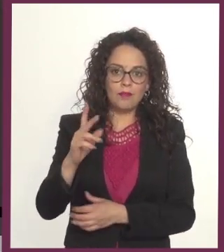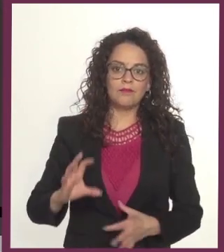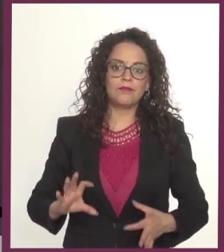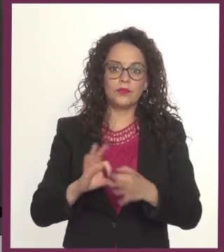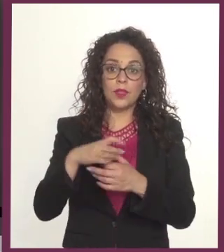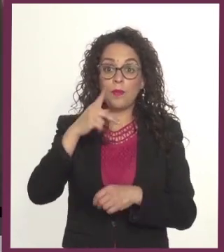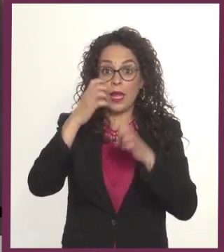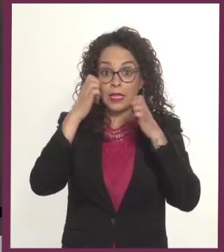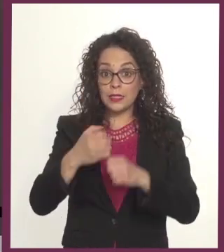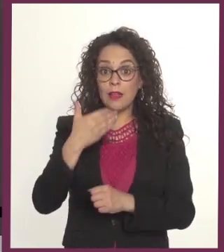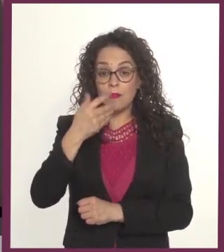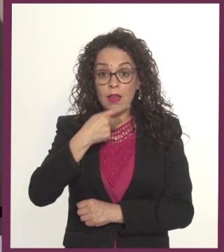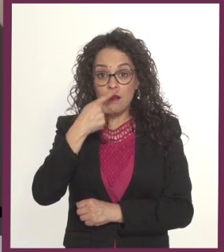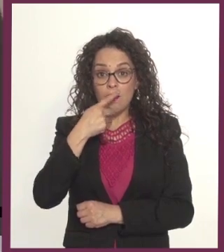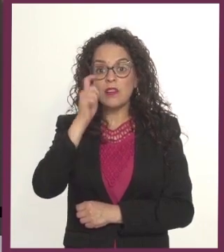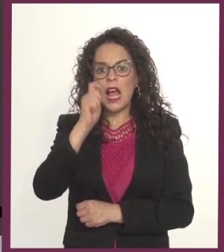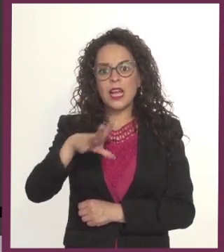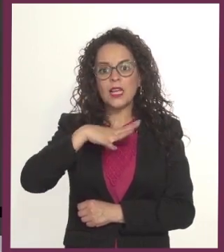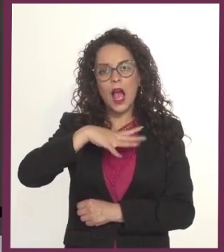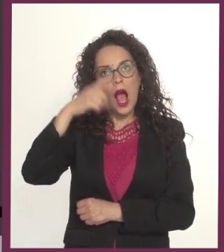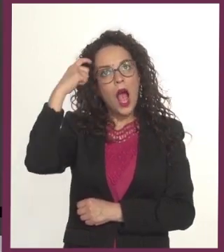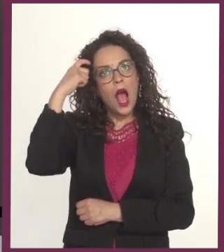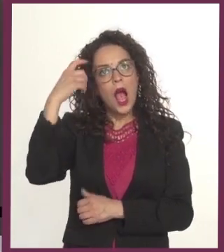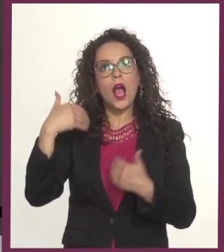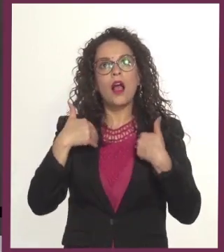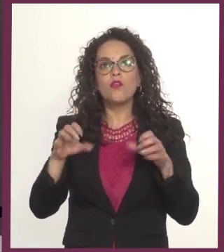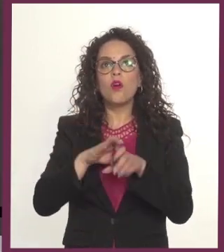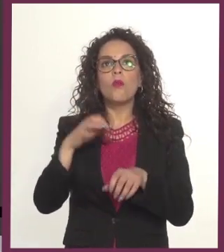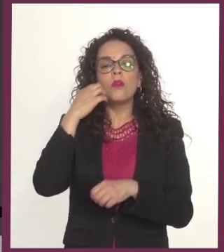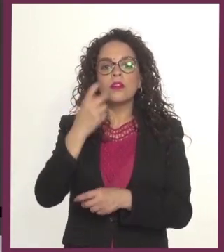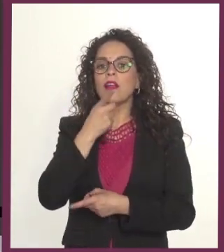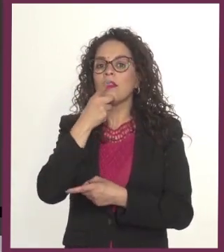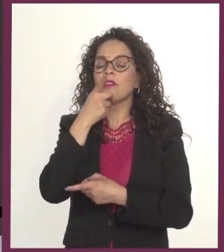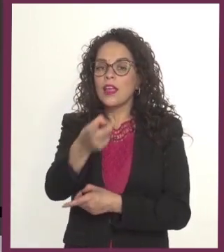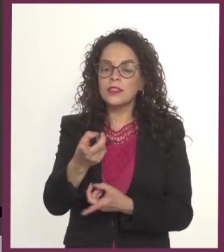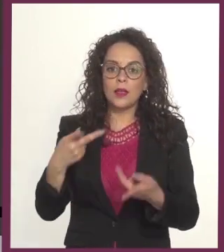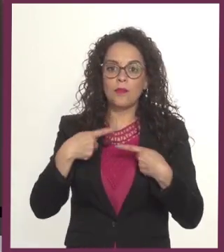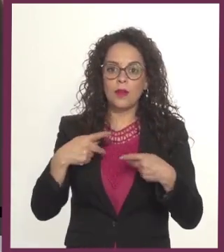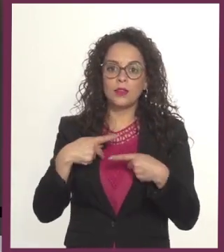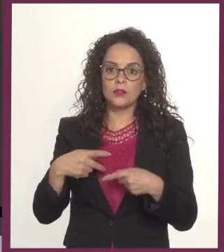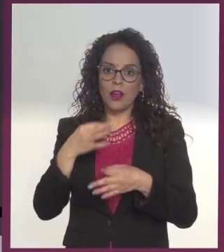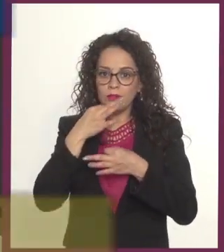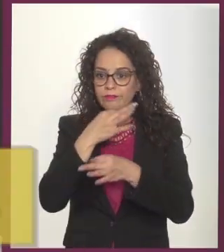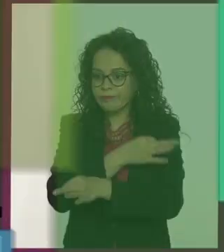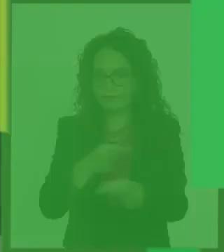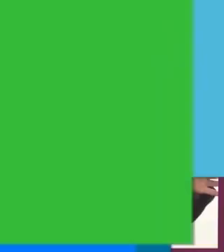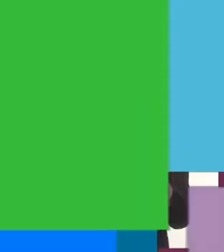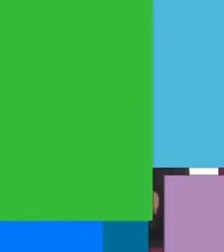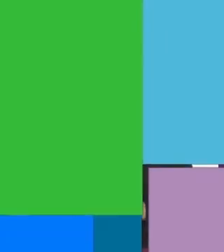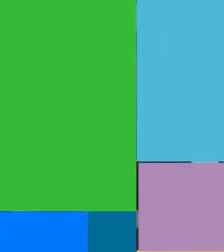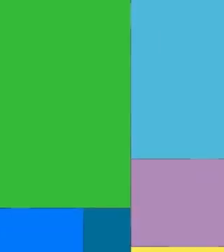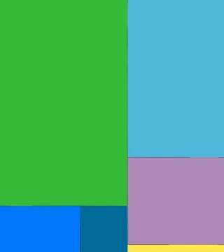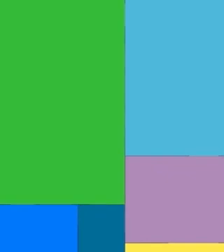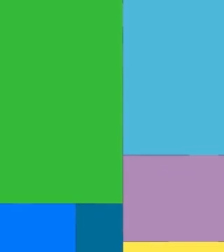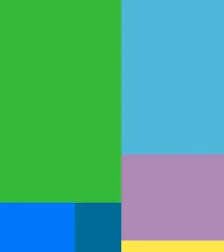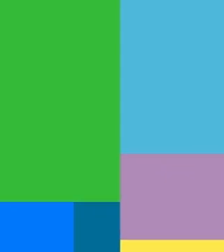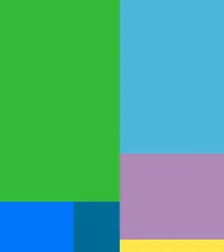decir lo que está en tu cabeza y lo que quieres decir y poder lograr comunicárselo a las personas que te están